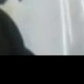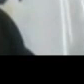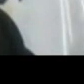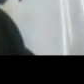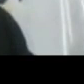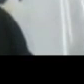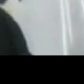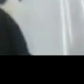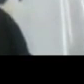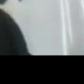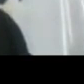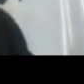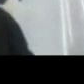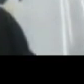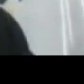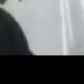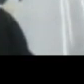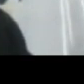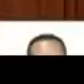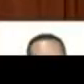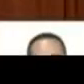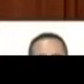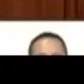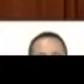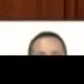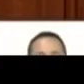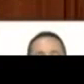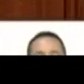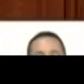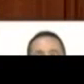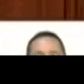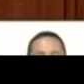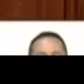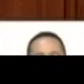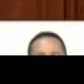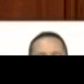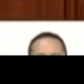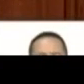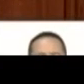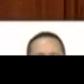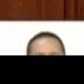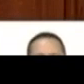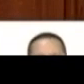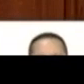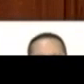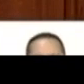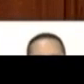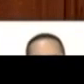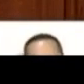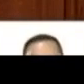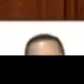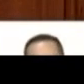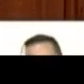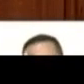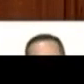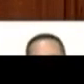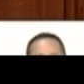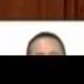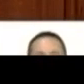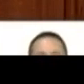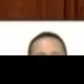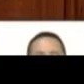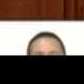elaborar un mecanismo y un procedimiento para que el ciudadano sepa cómo acceder a sus